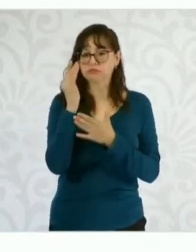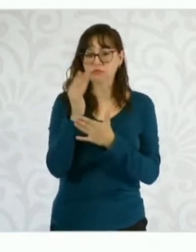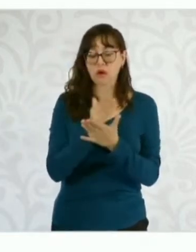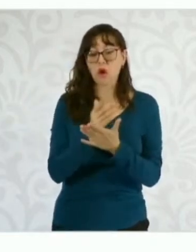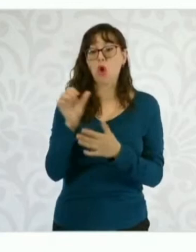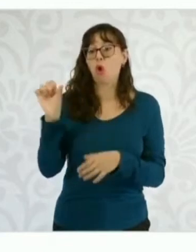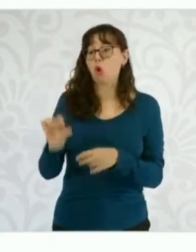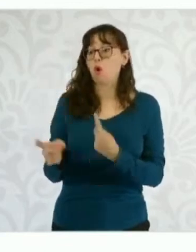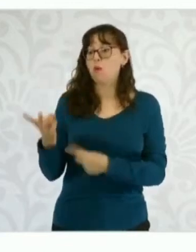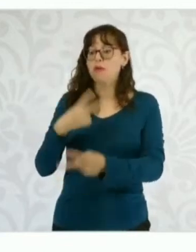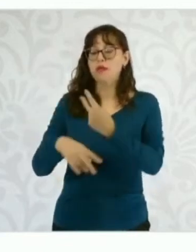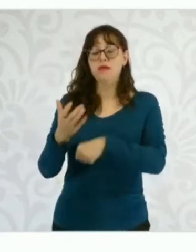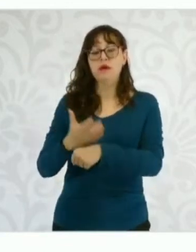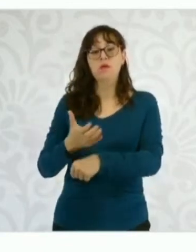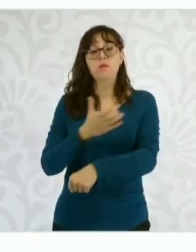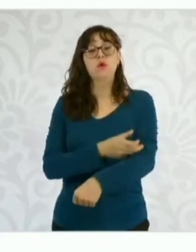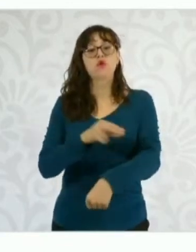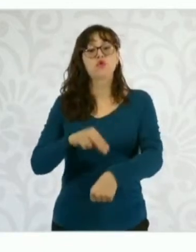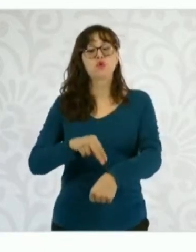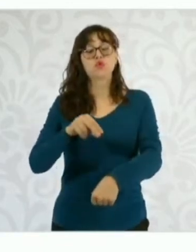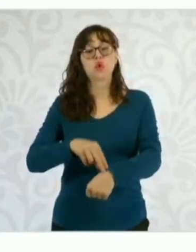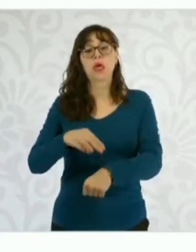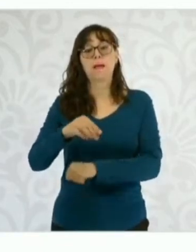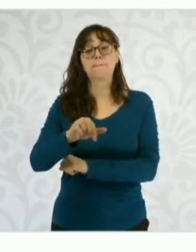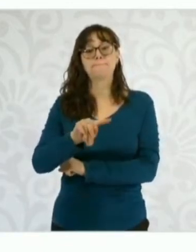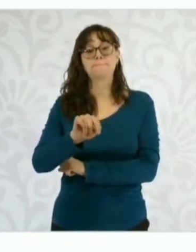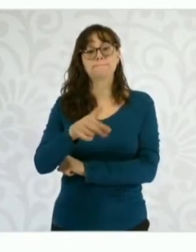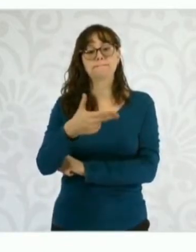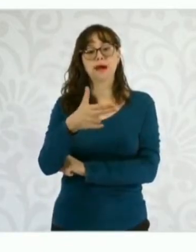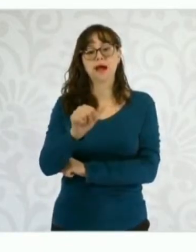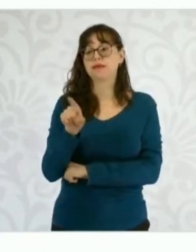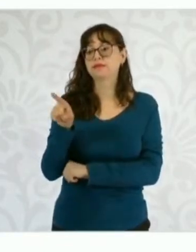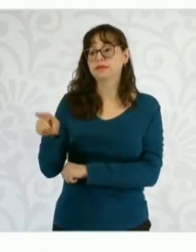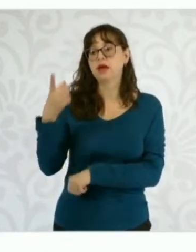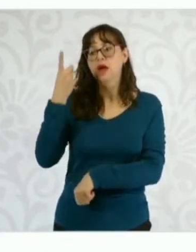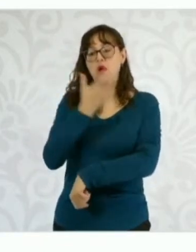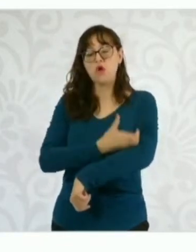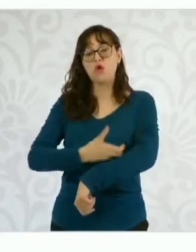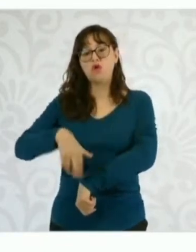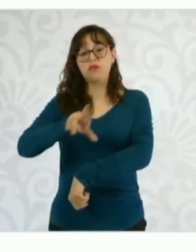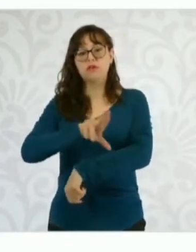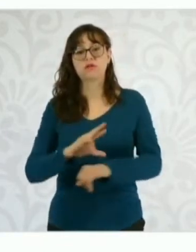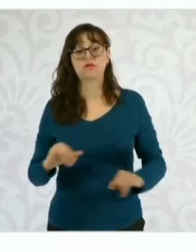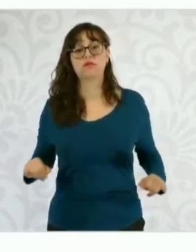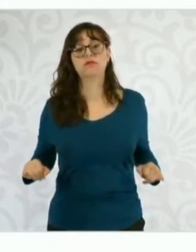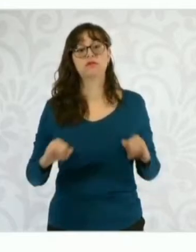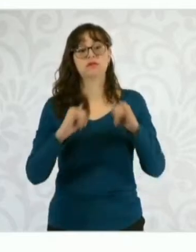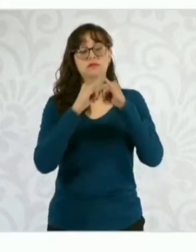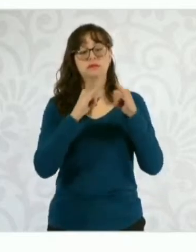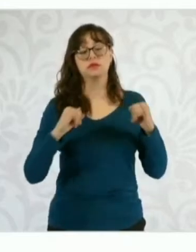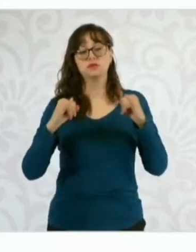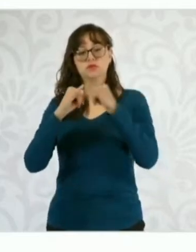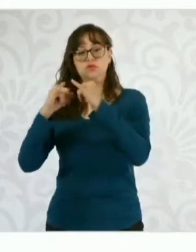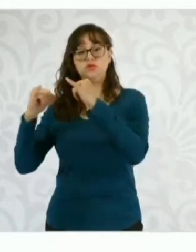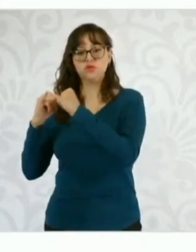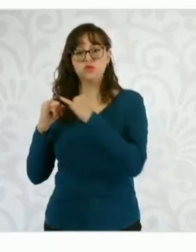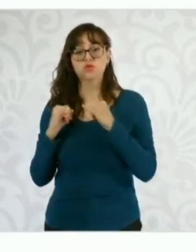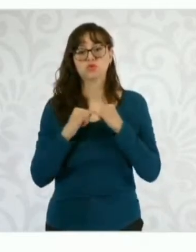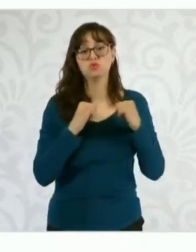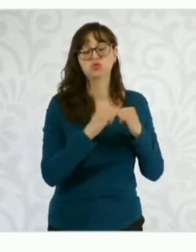la doctora Marta Zapata, coordinadora de los institutos, Patricia Clark, que es